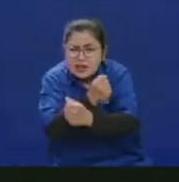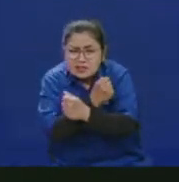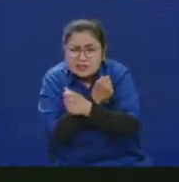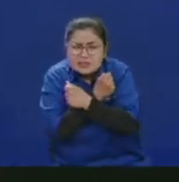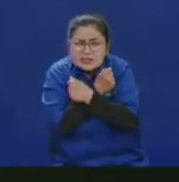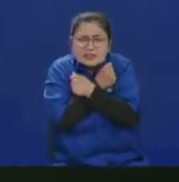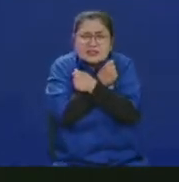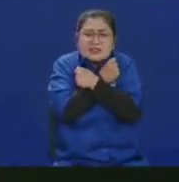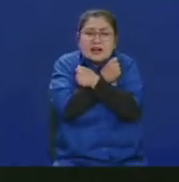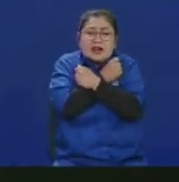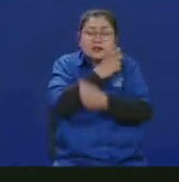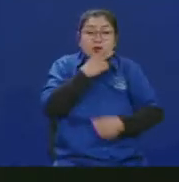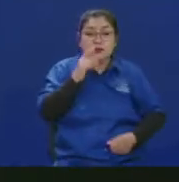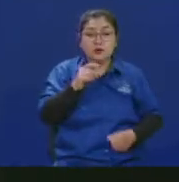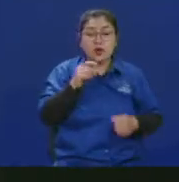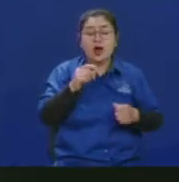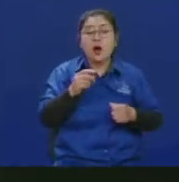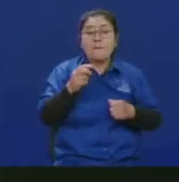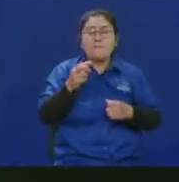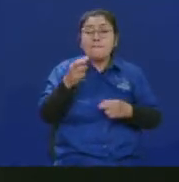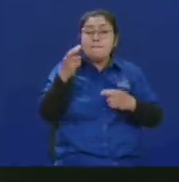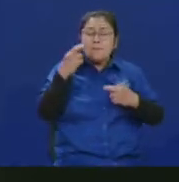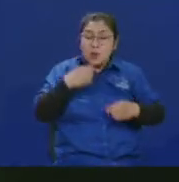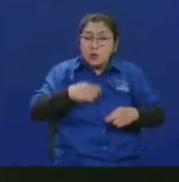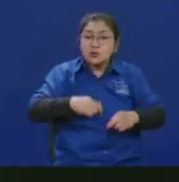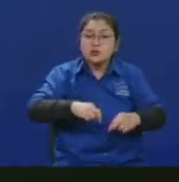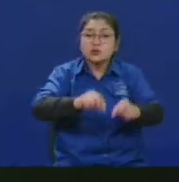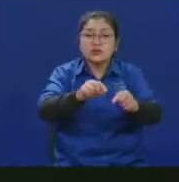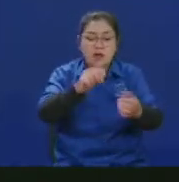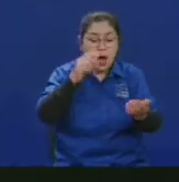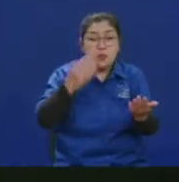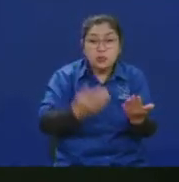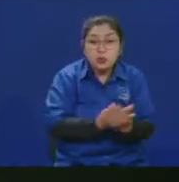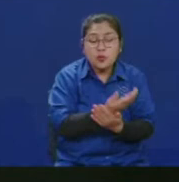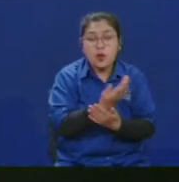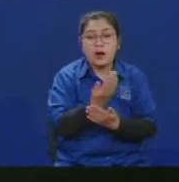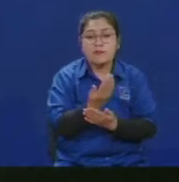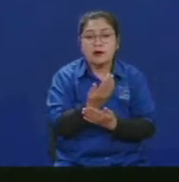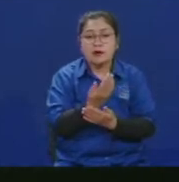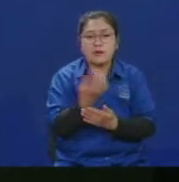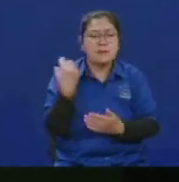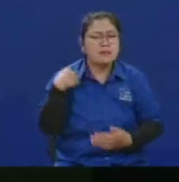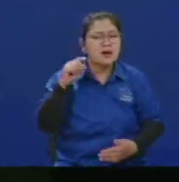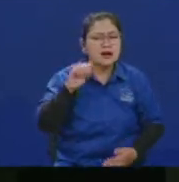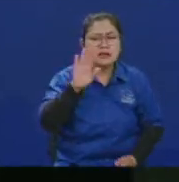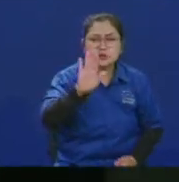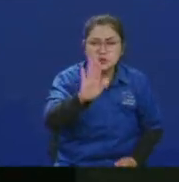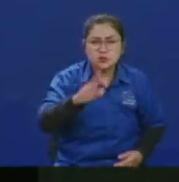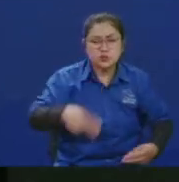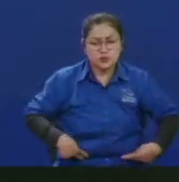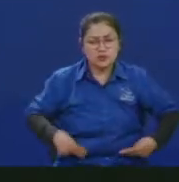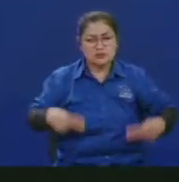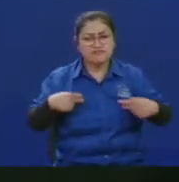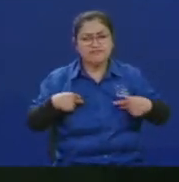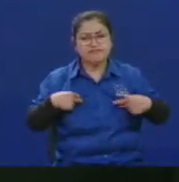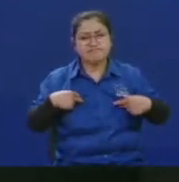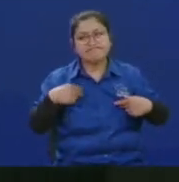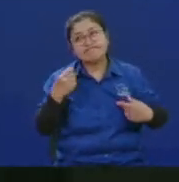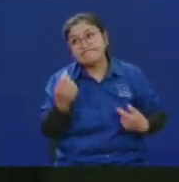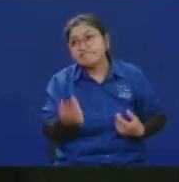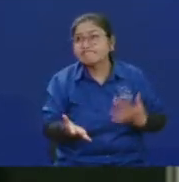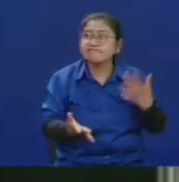oportunidad nueva se abre en este lugar. Una oportunidad para tu vida. Quizá hoy